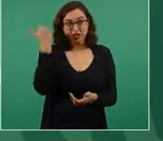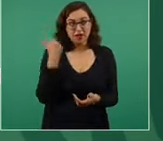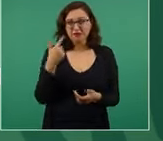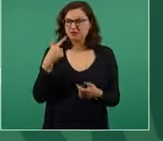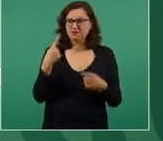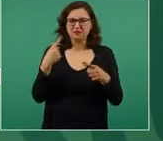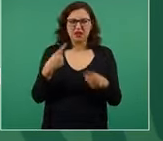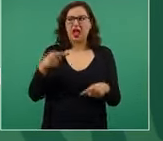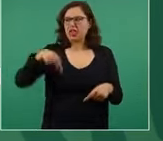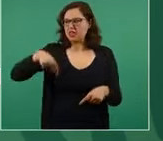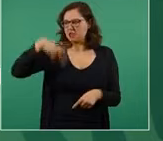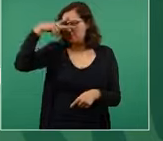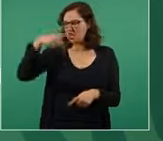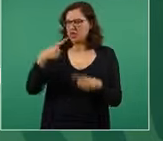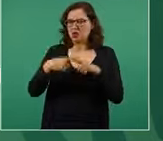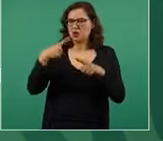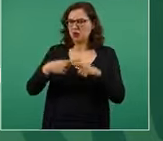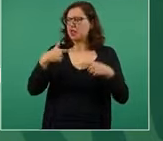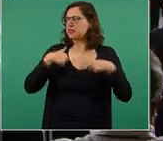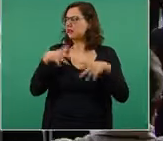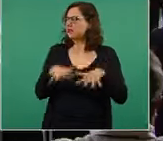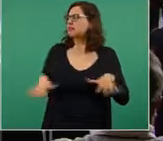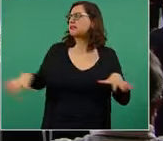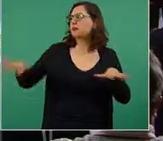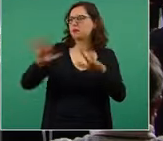un mensaje.